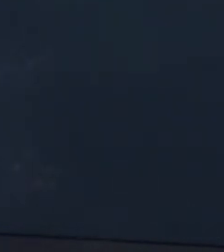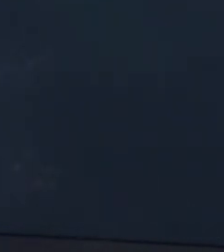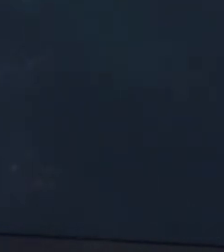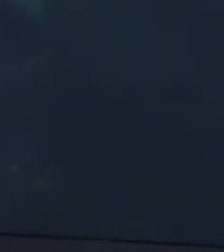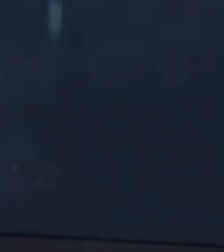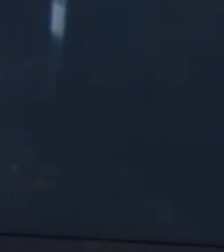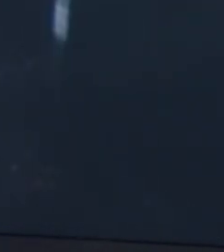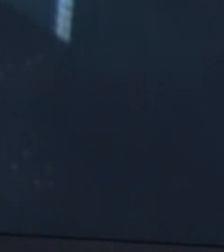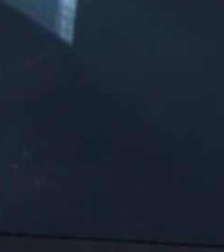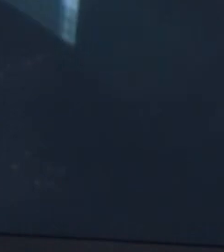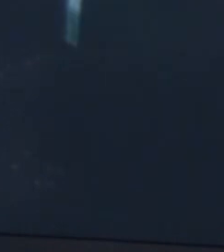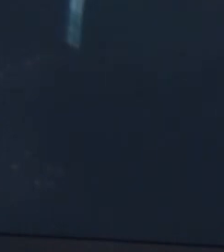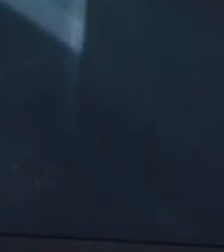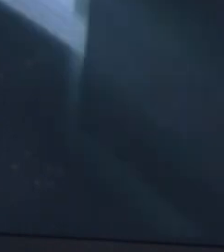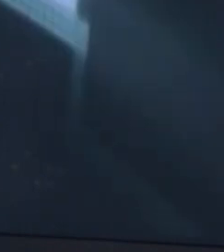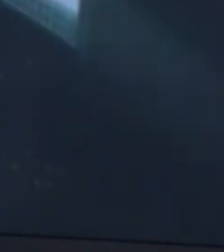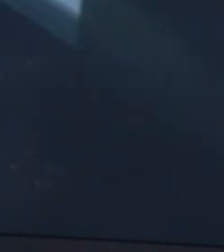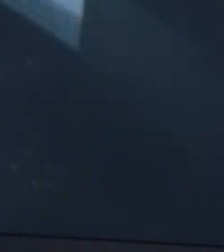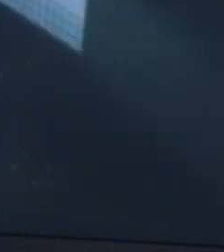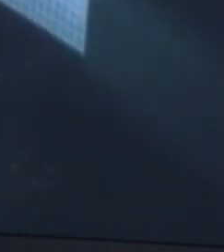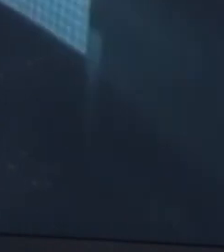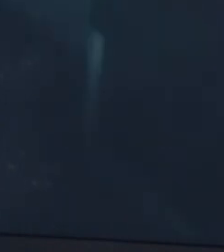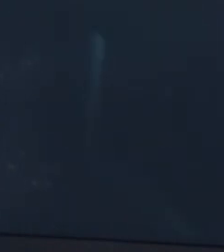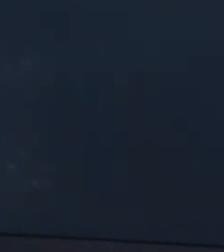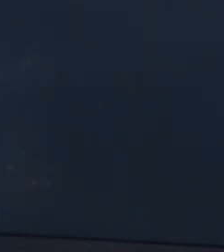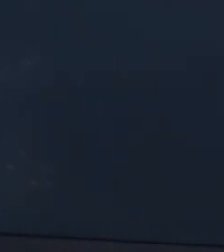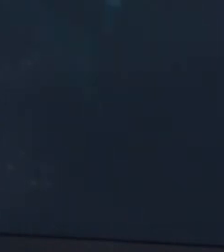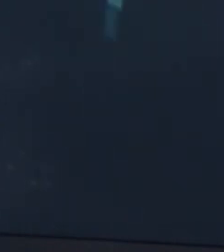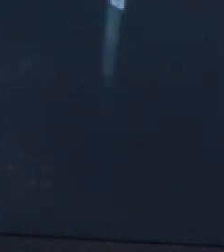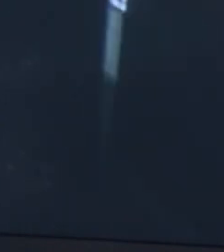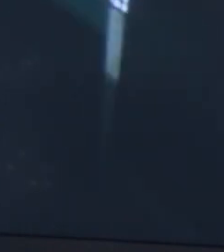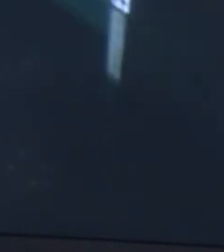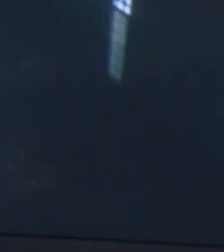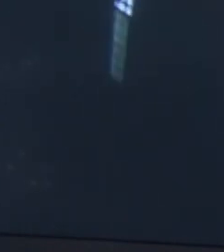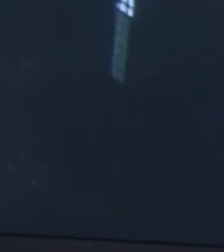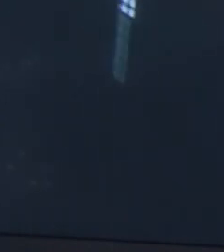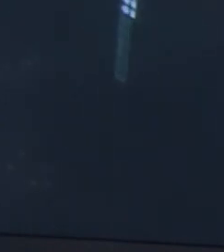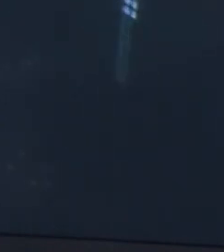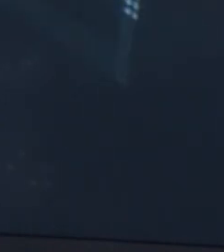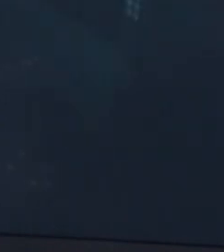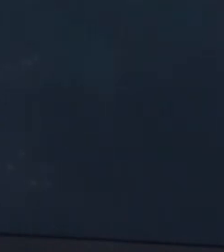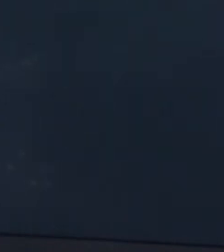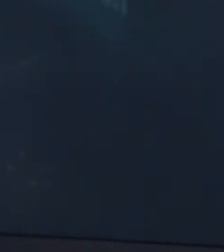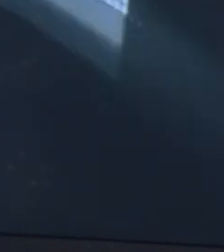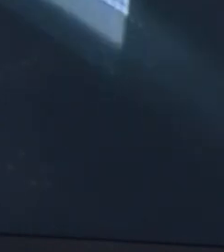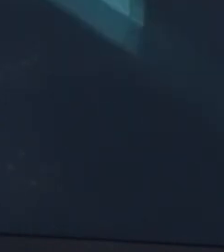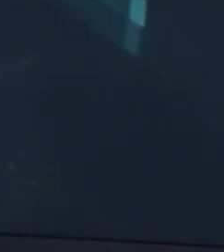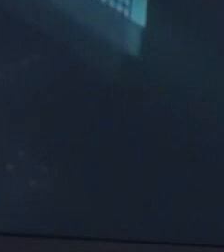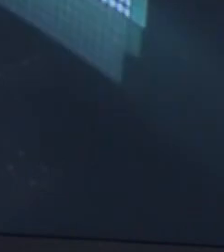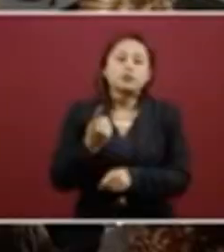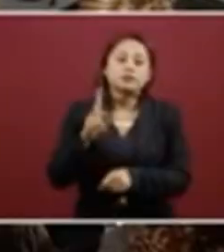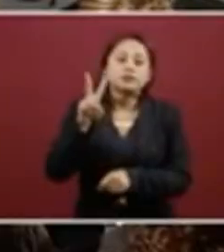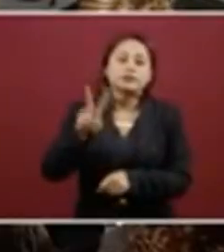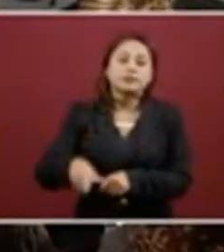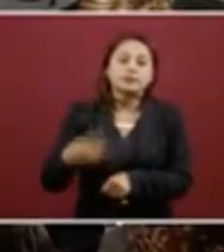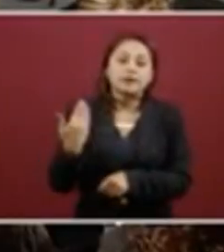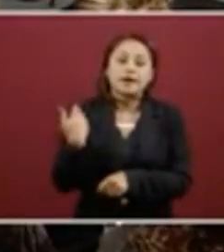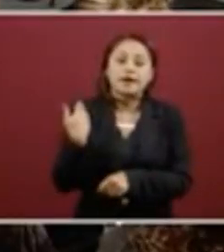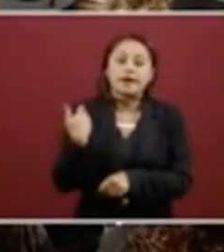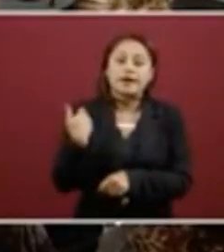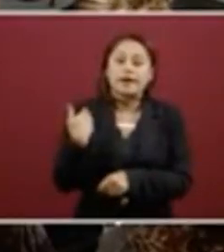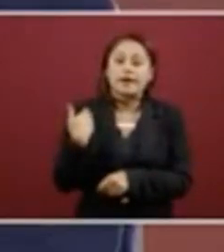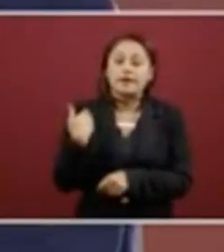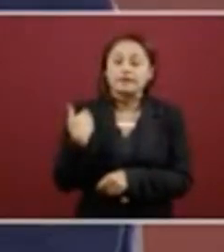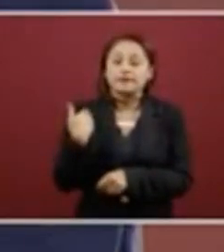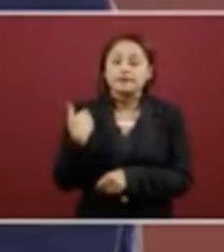sacar la cuenta, a ver si la podemos sacar para ver cuántos, porque me es más fácil calcular los precios energéticos en dólares, ajá, porque